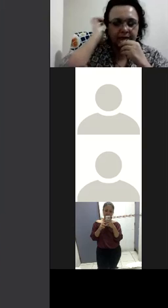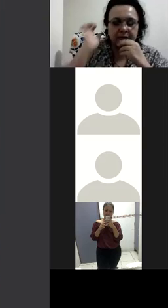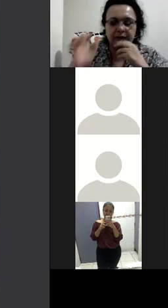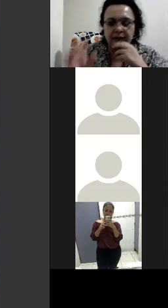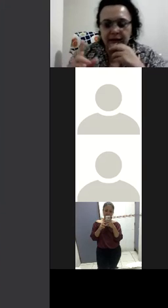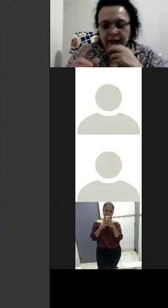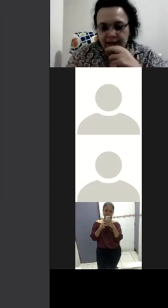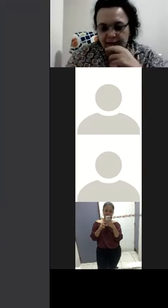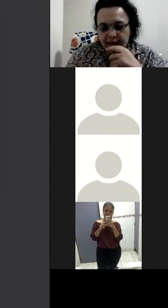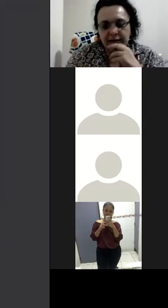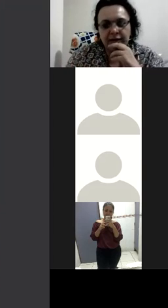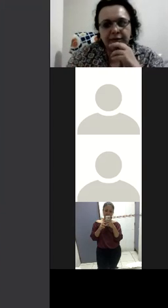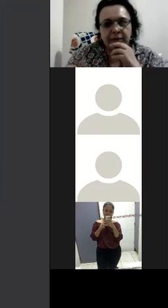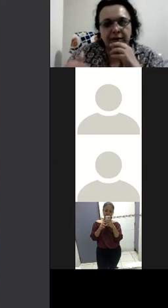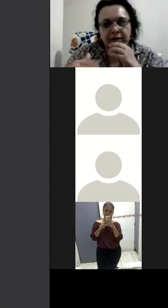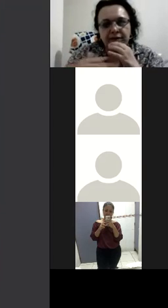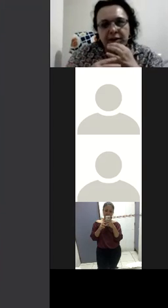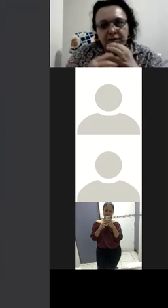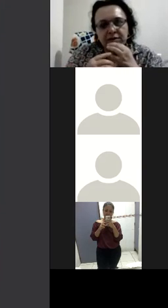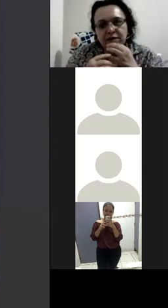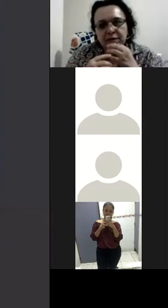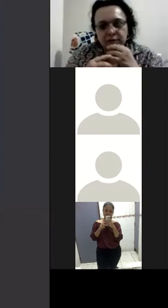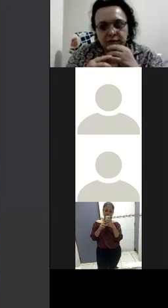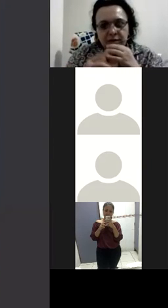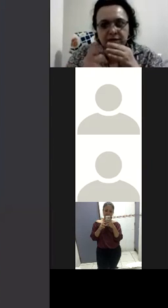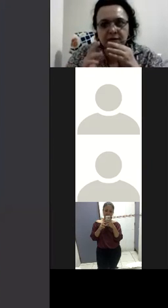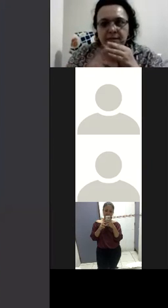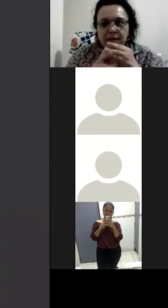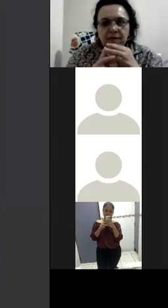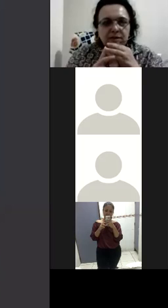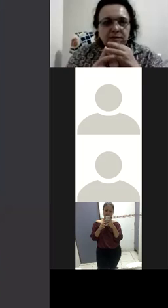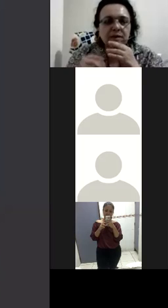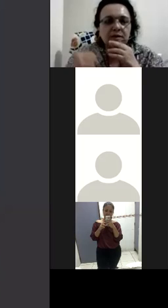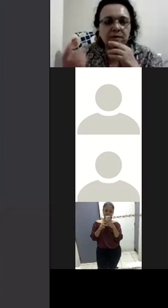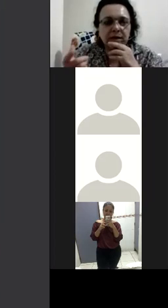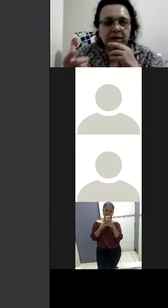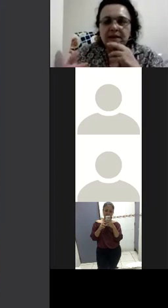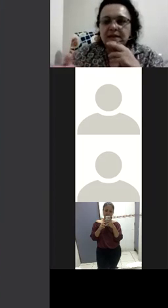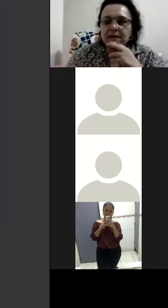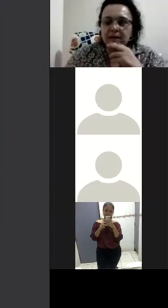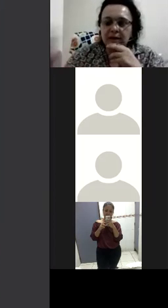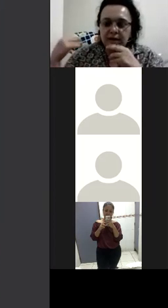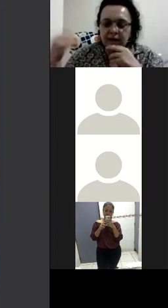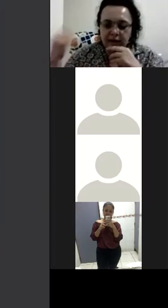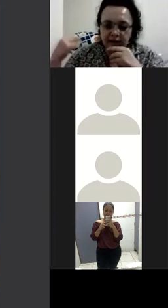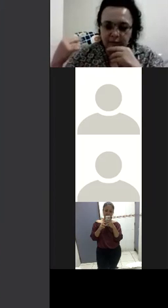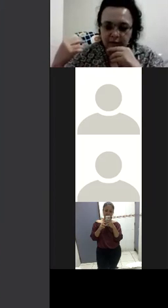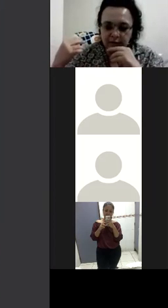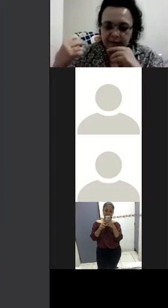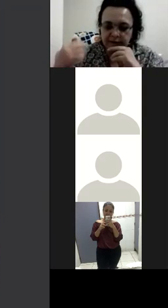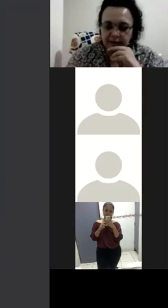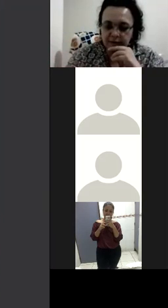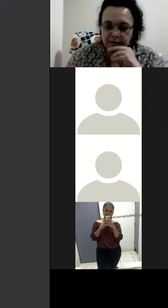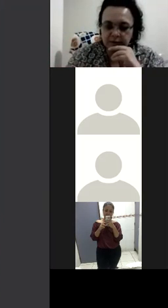will. O sea, la forma de referirnos al futuro es con be going to y con will. ¿Se acuerdan que en el